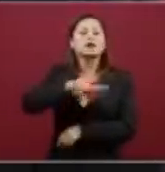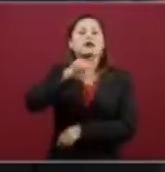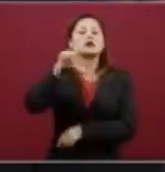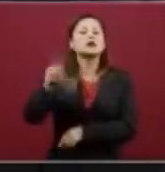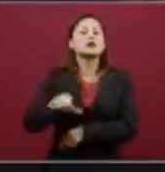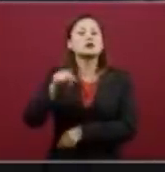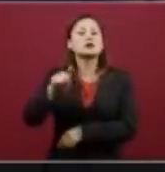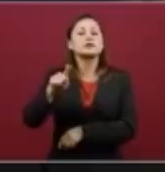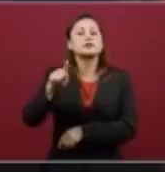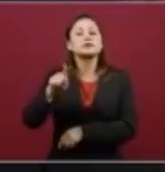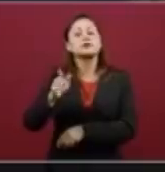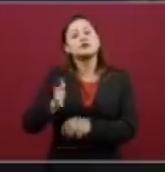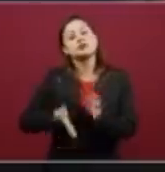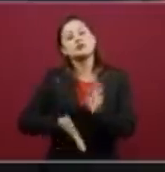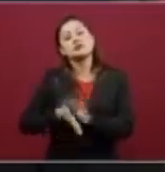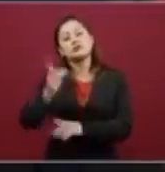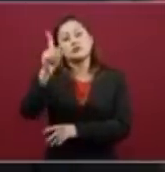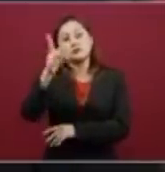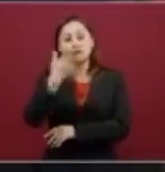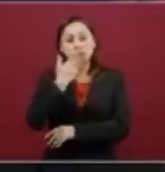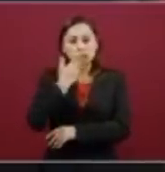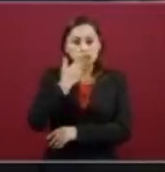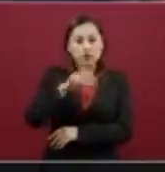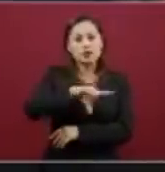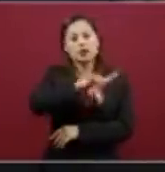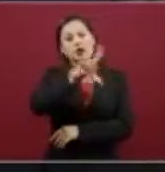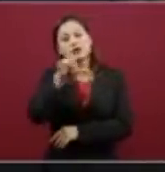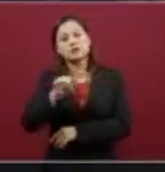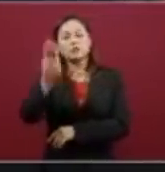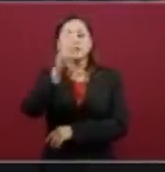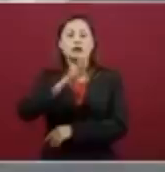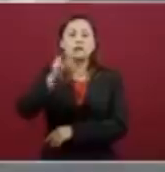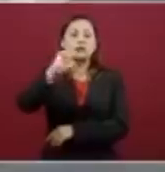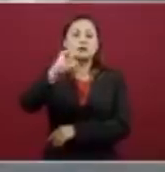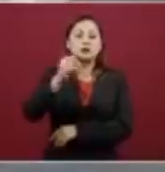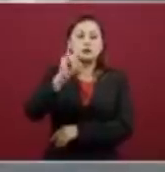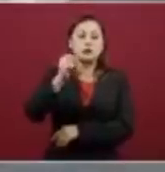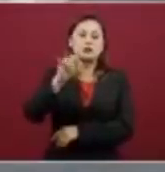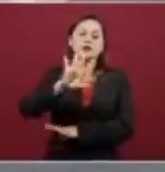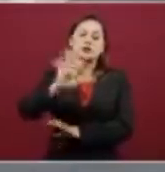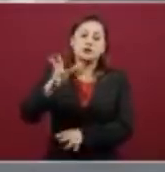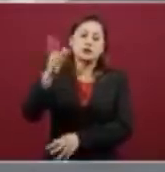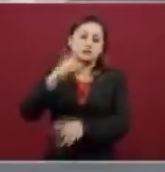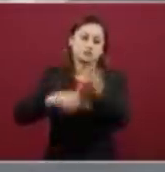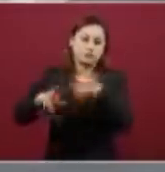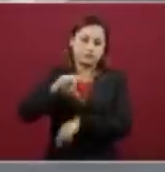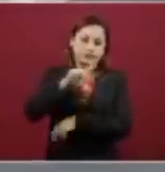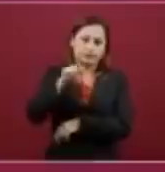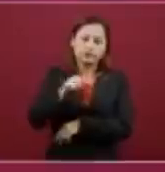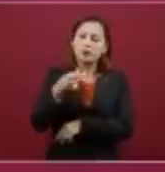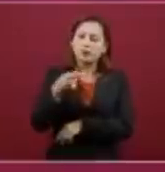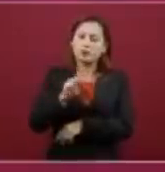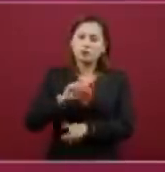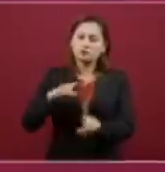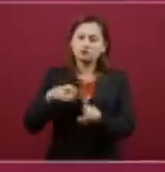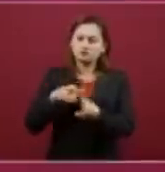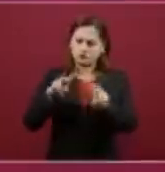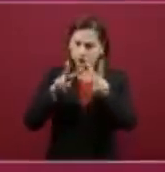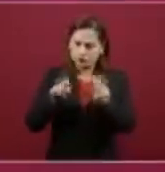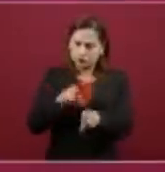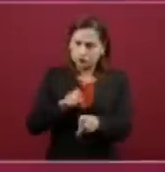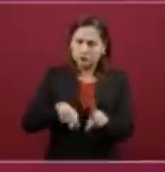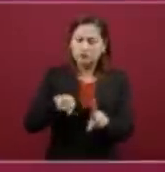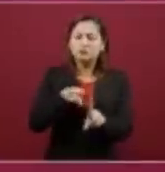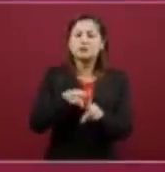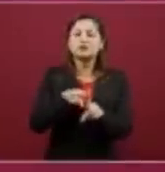ahí a Tijuana para estar el miércoles. Ya nos regresamos, pero es parte de lo mismo, porque